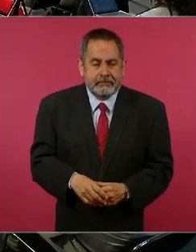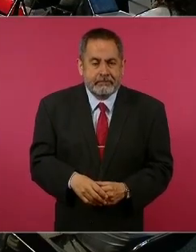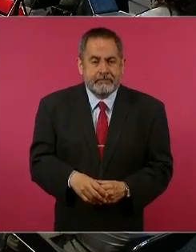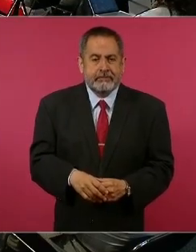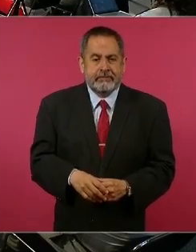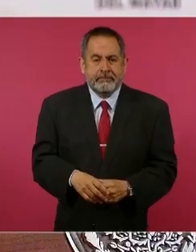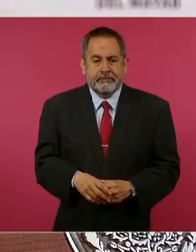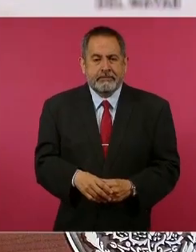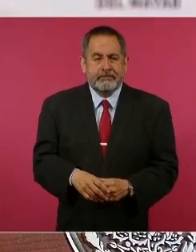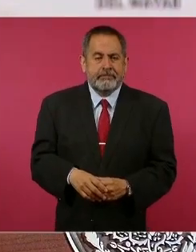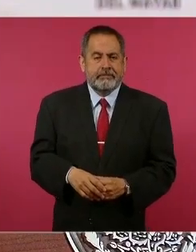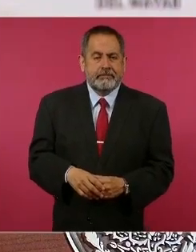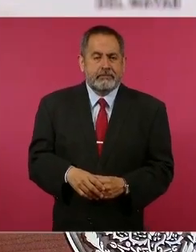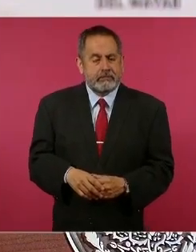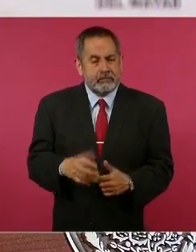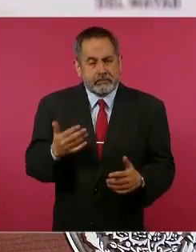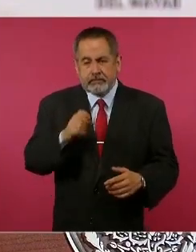Y